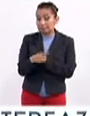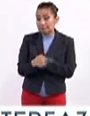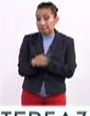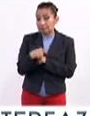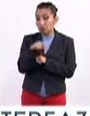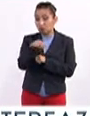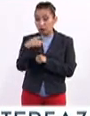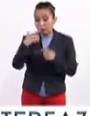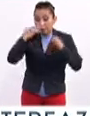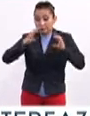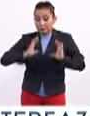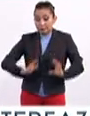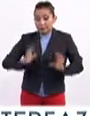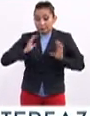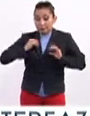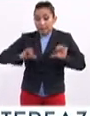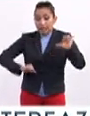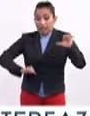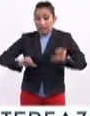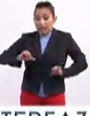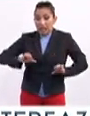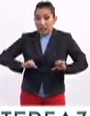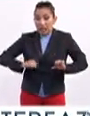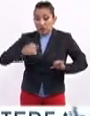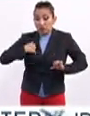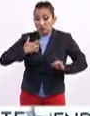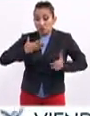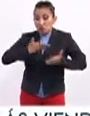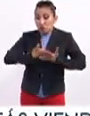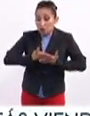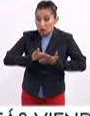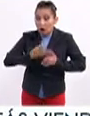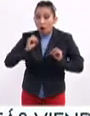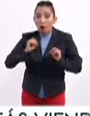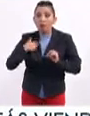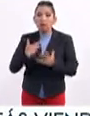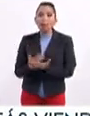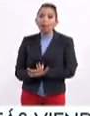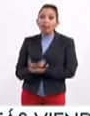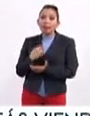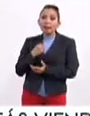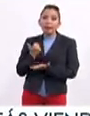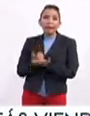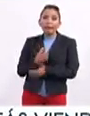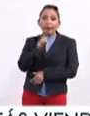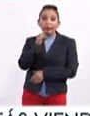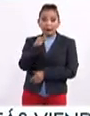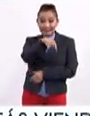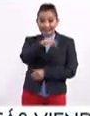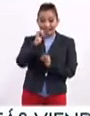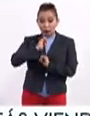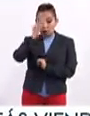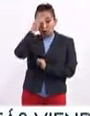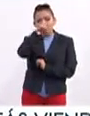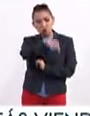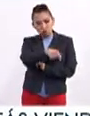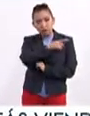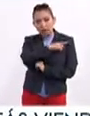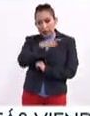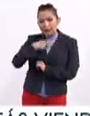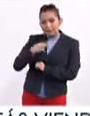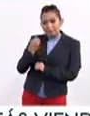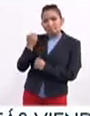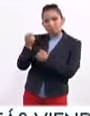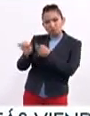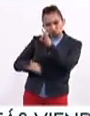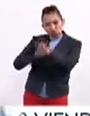por actos, es decir, por hacer, pero también por no hacer. Si esa autoridad está destinada para garantizar